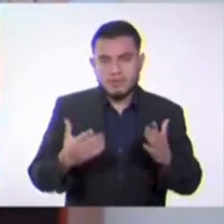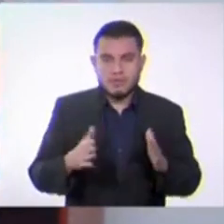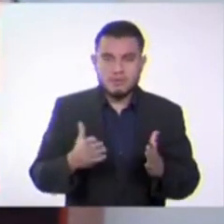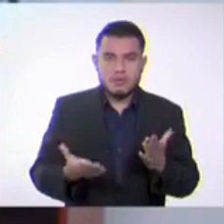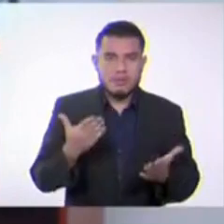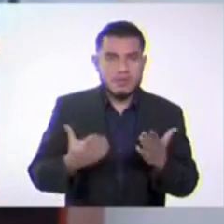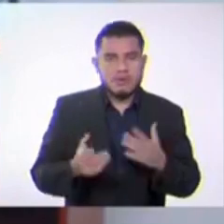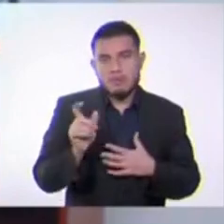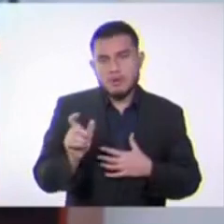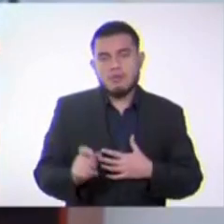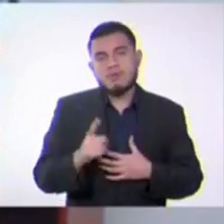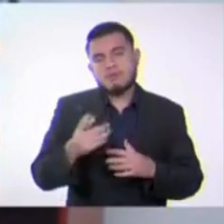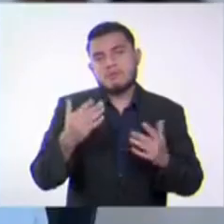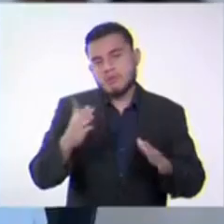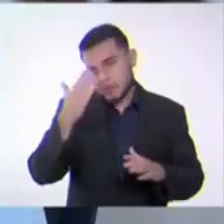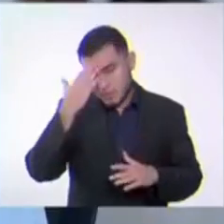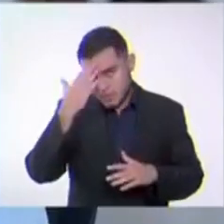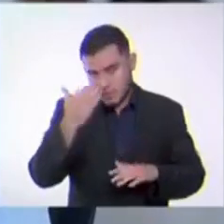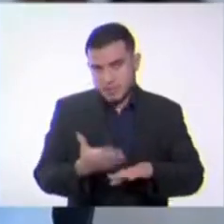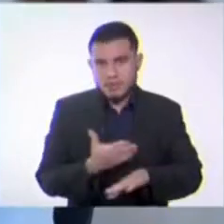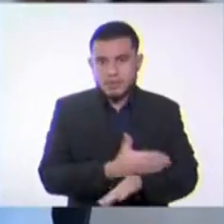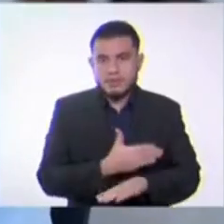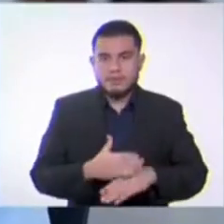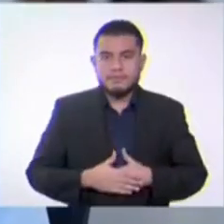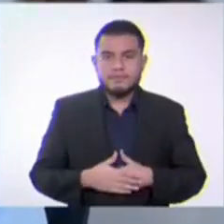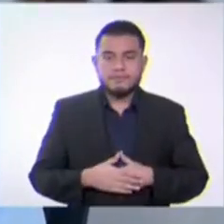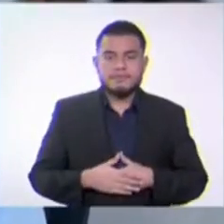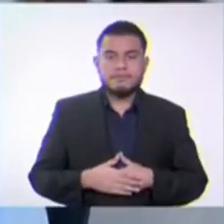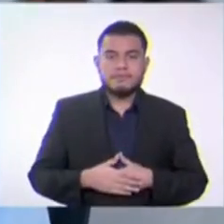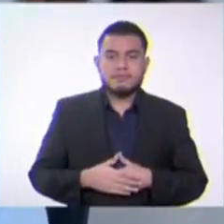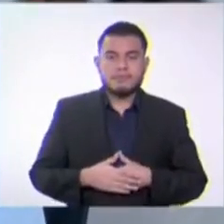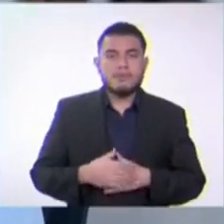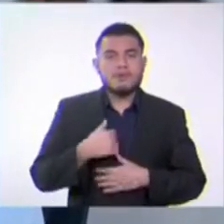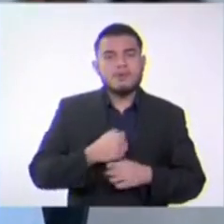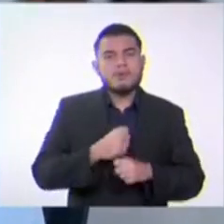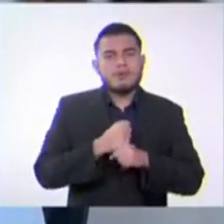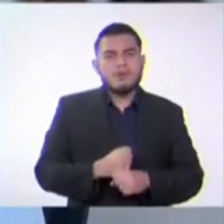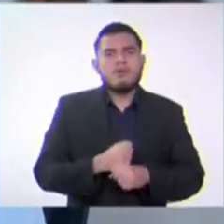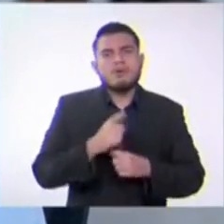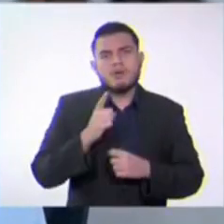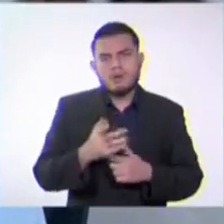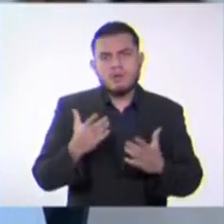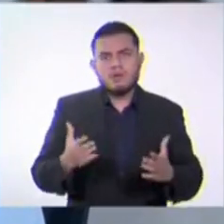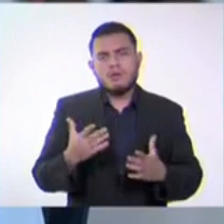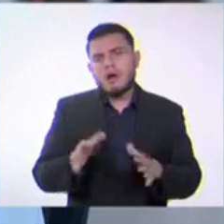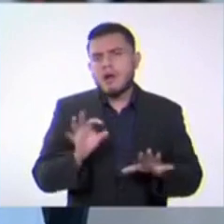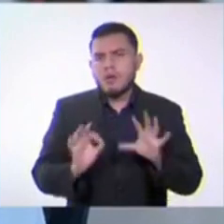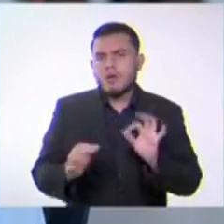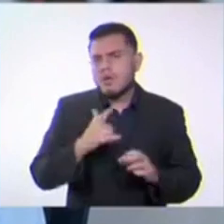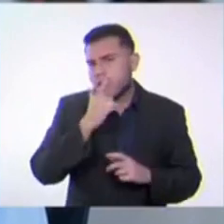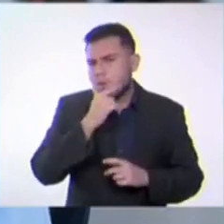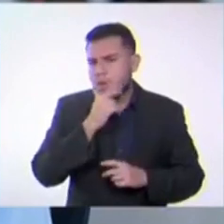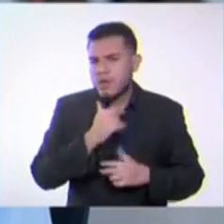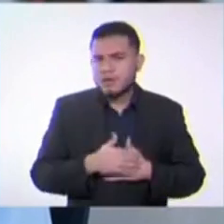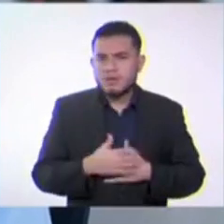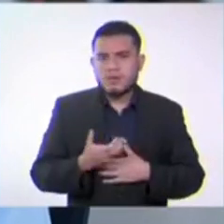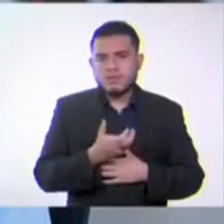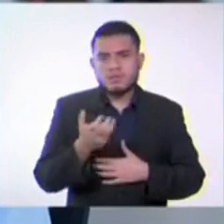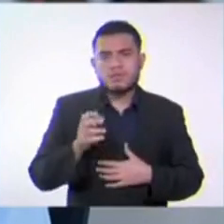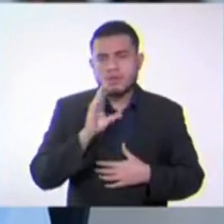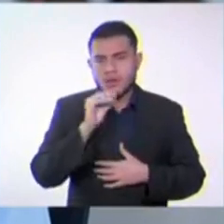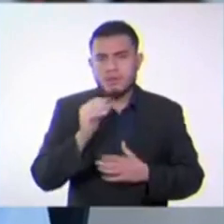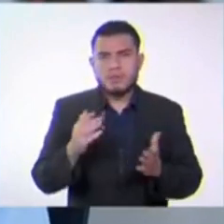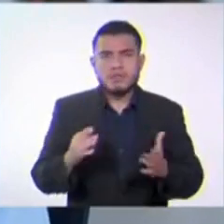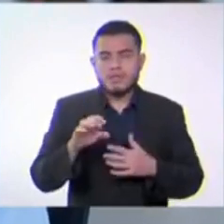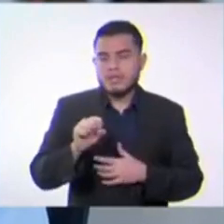ya conozcas previamente. Pero estoy seguro que debes de tener algunas dudas. Cuando hablamos de estaciones